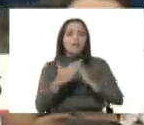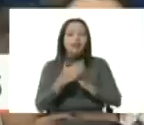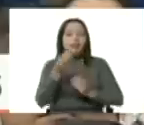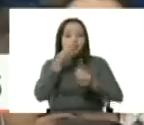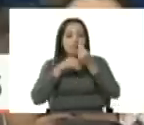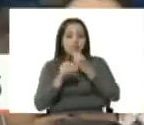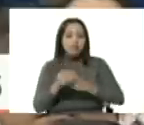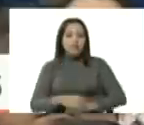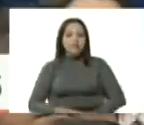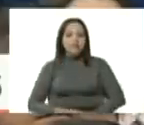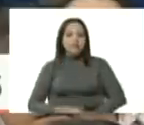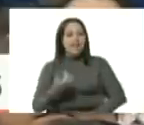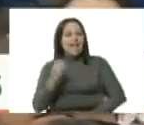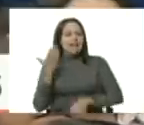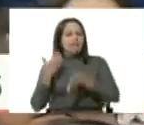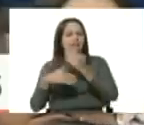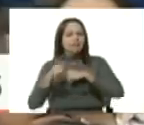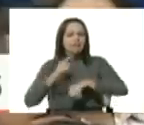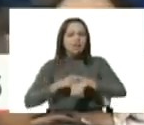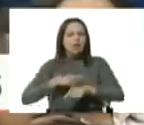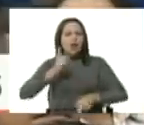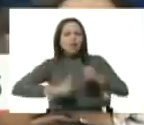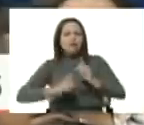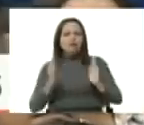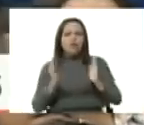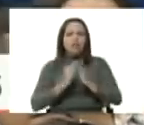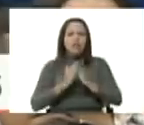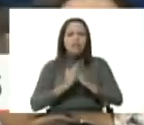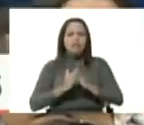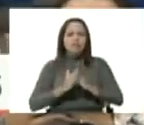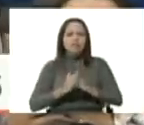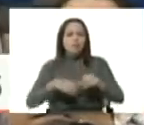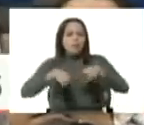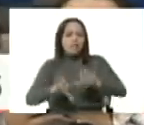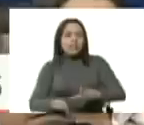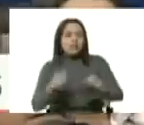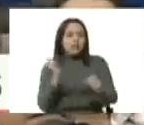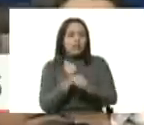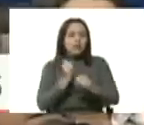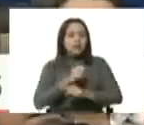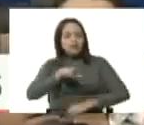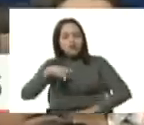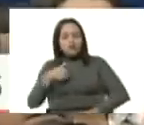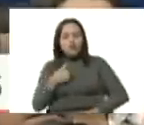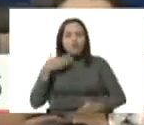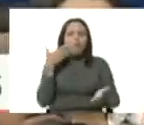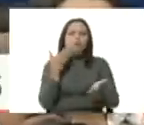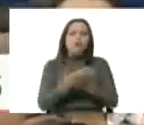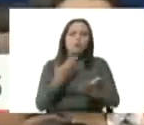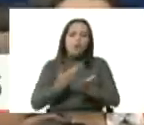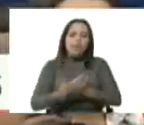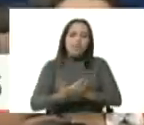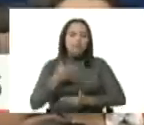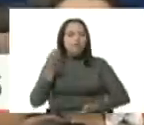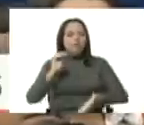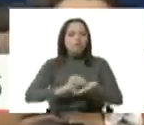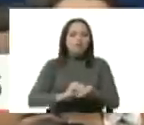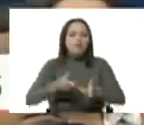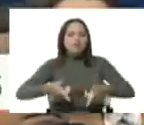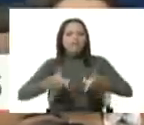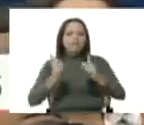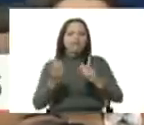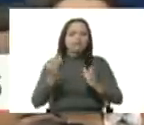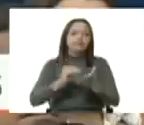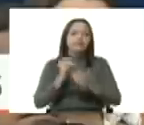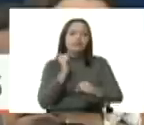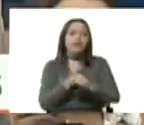Hubo un momento en que algunas casas cesaron y nosotros estamos proponiendo que podamos reactivar esas casas de alimentación, sobre